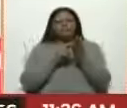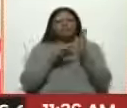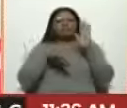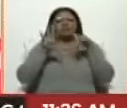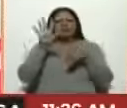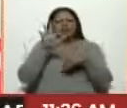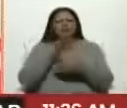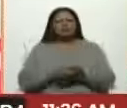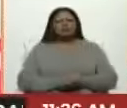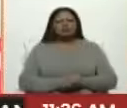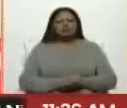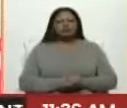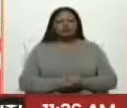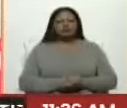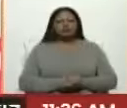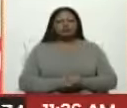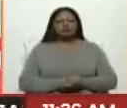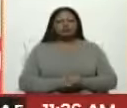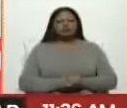2015,